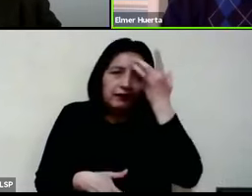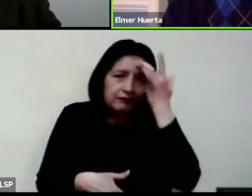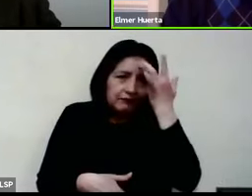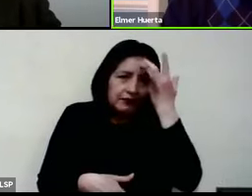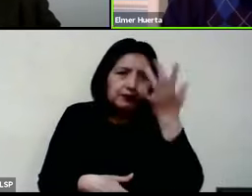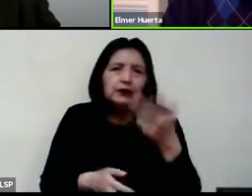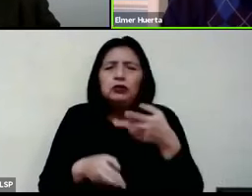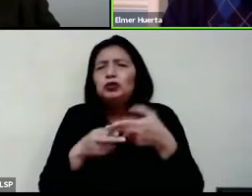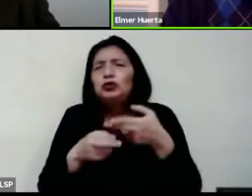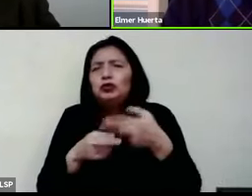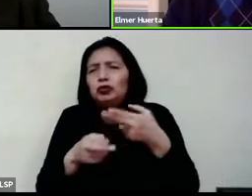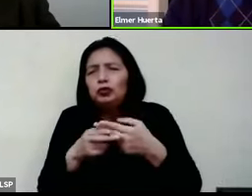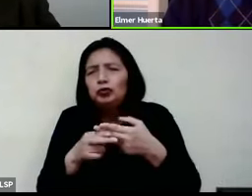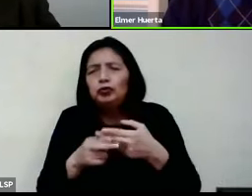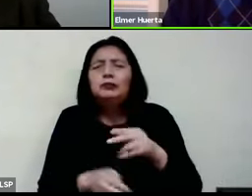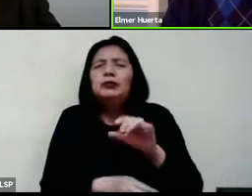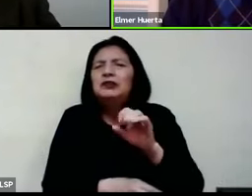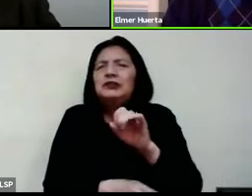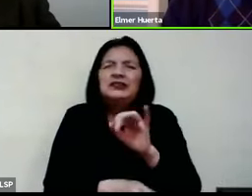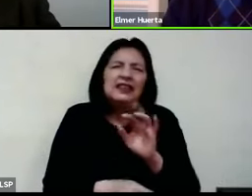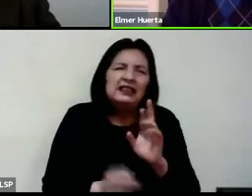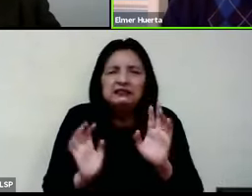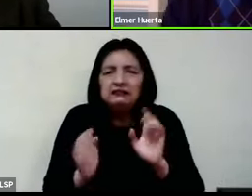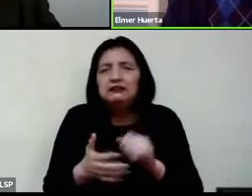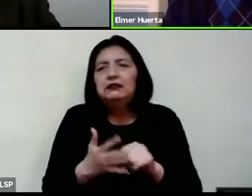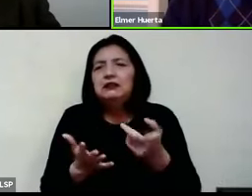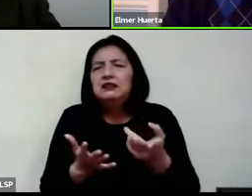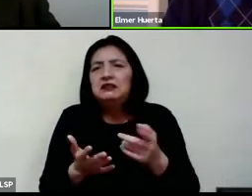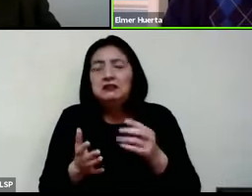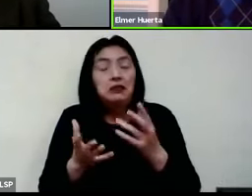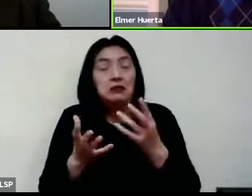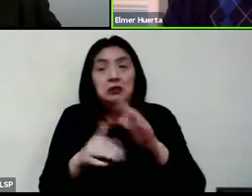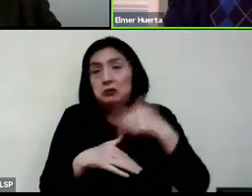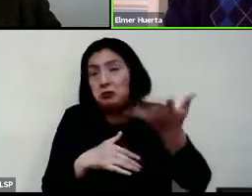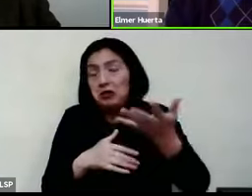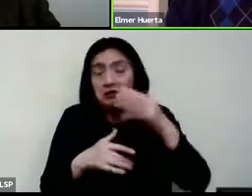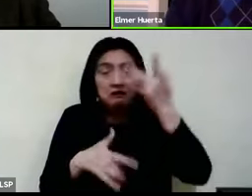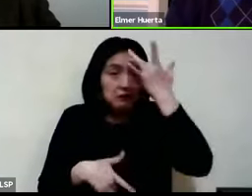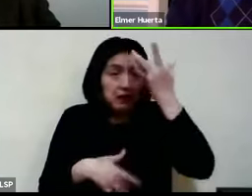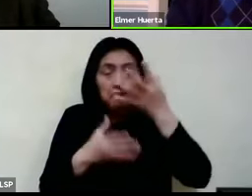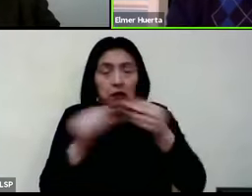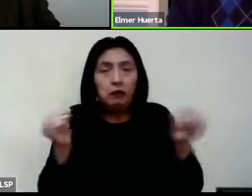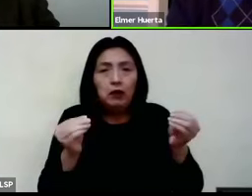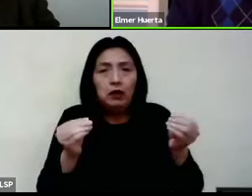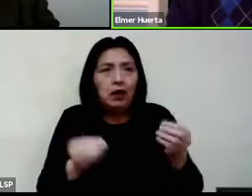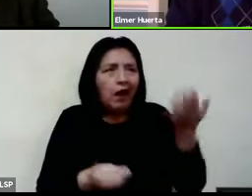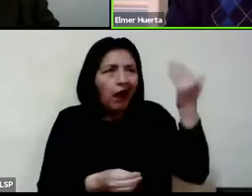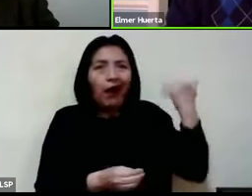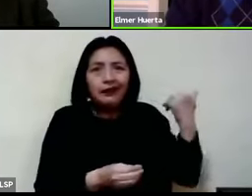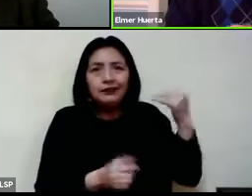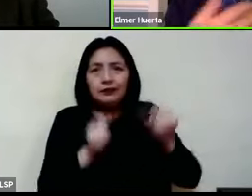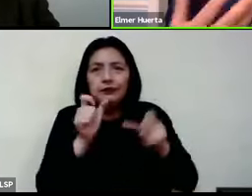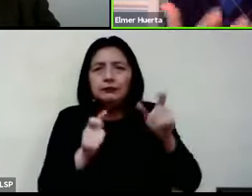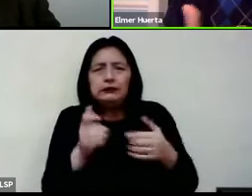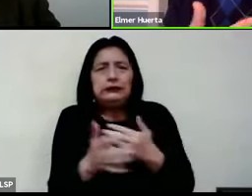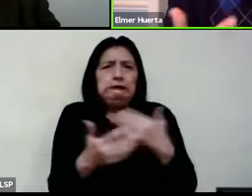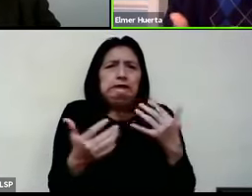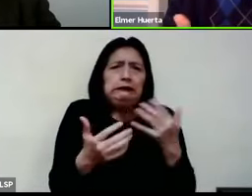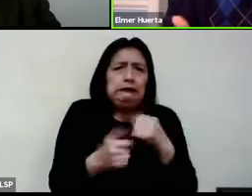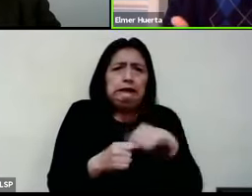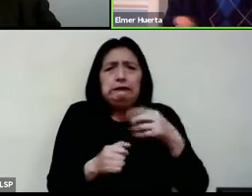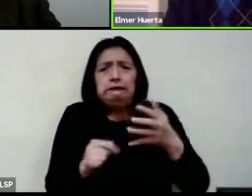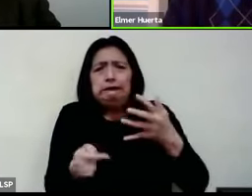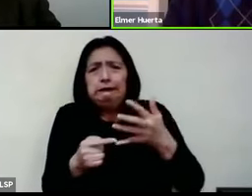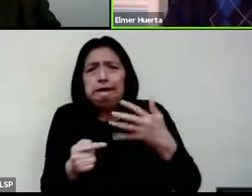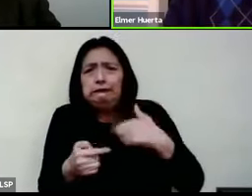que se llamó SARS, que desapareció. Todo el mundo tenía miedo en esa época de que esa enfermedad se podía